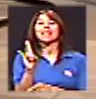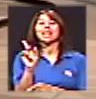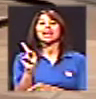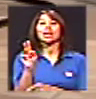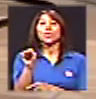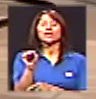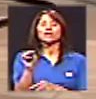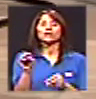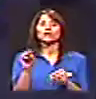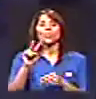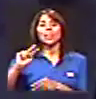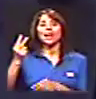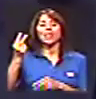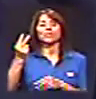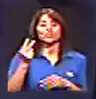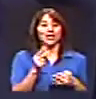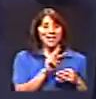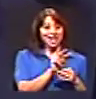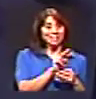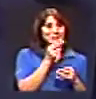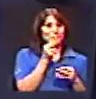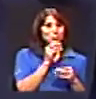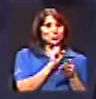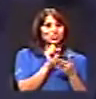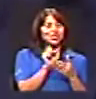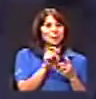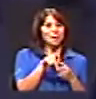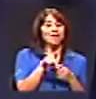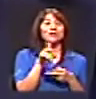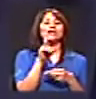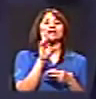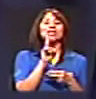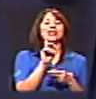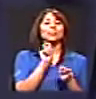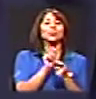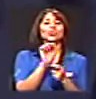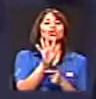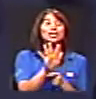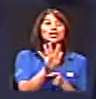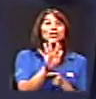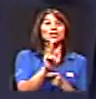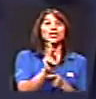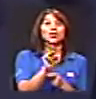San Pablo, con 7,5 kilómetros cuadrados, y tiene a Sarapiquí con